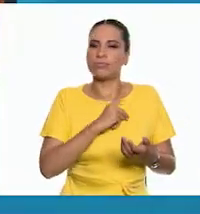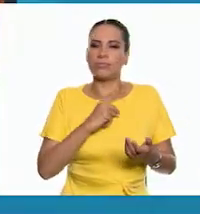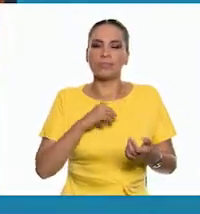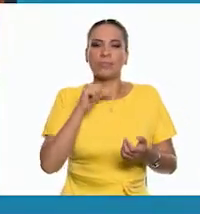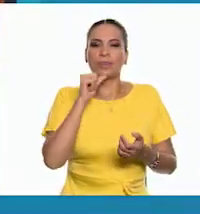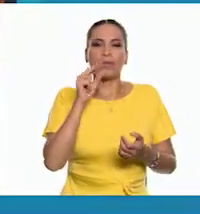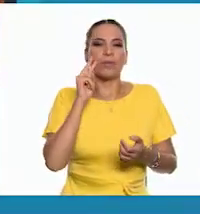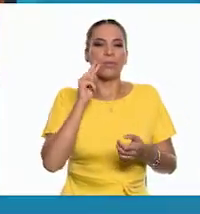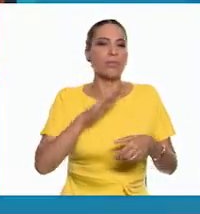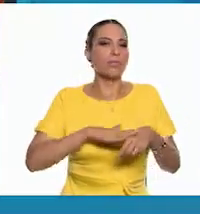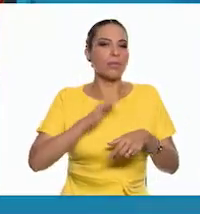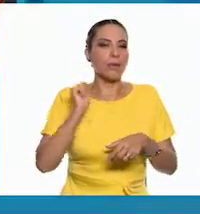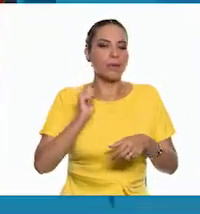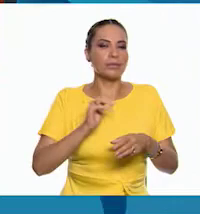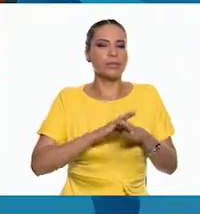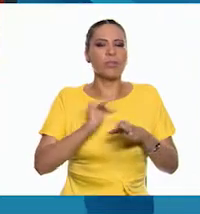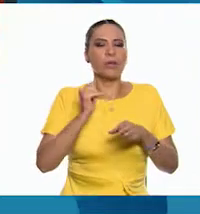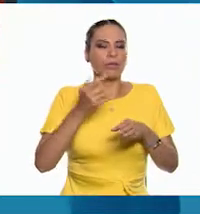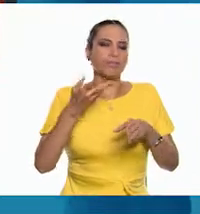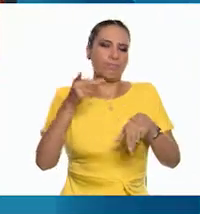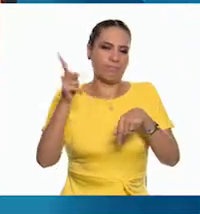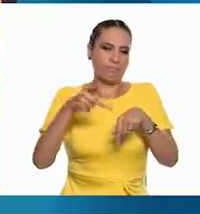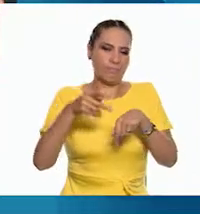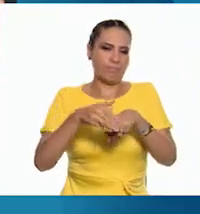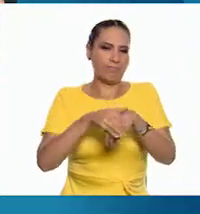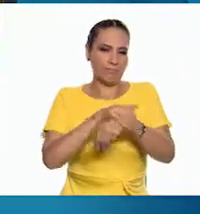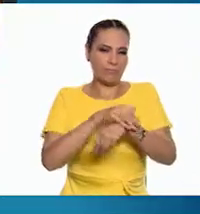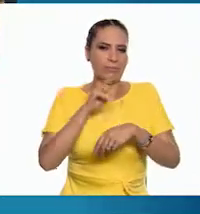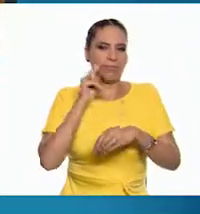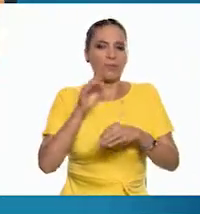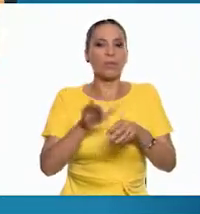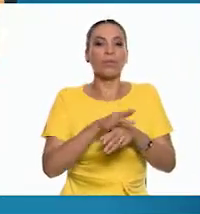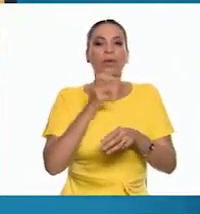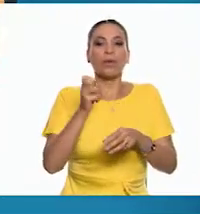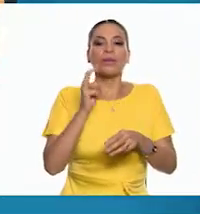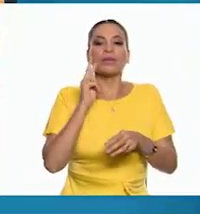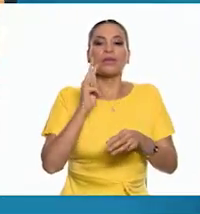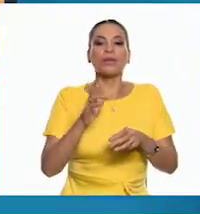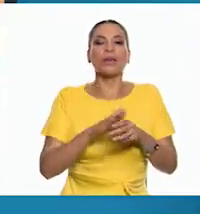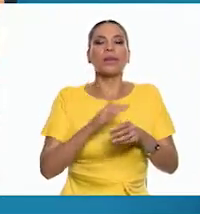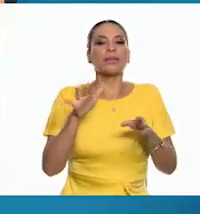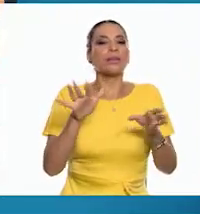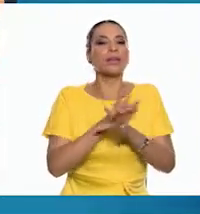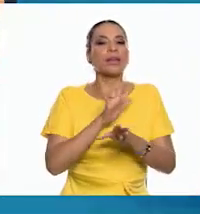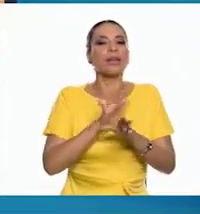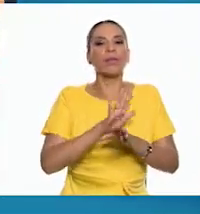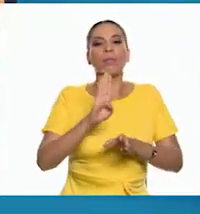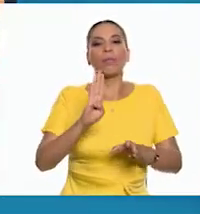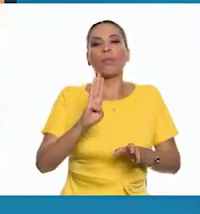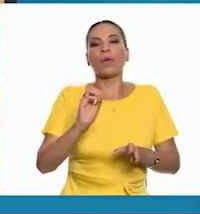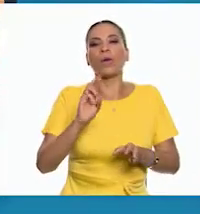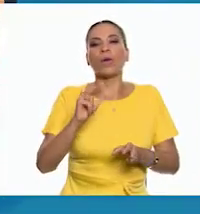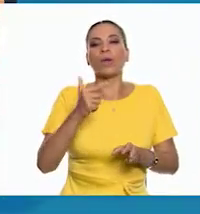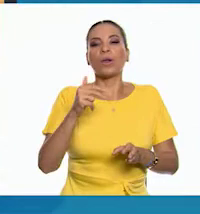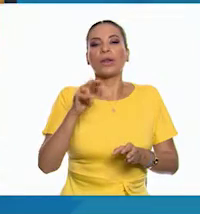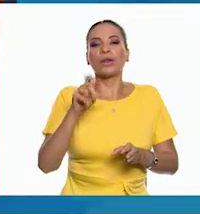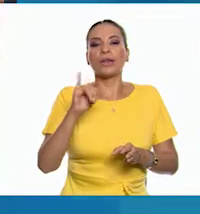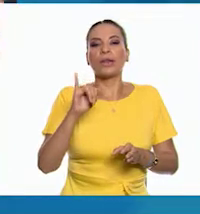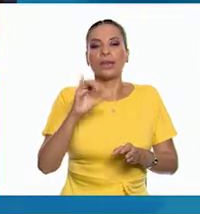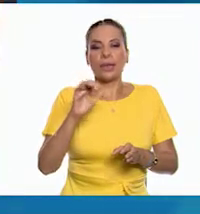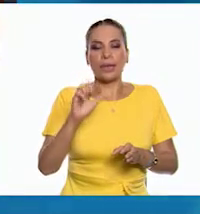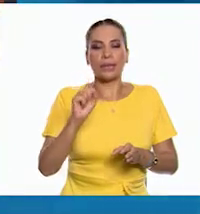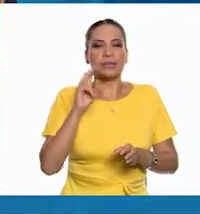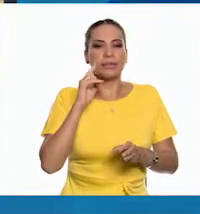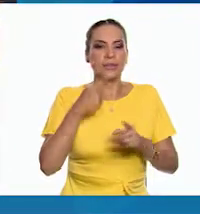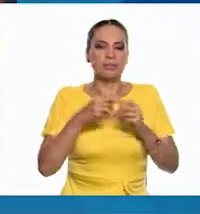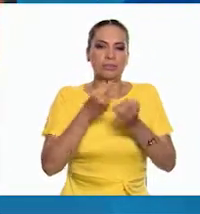enseñar, por ejemplo, más allá de la pantorrilla. Esto muestra que las reformas borbónicas constituyeron un